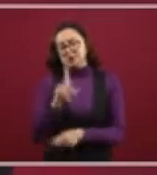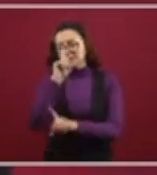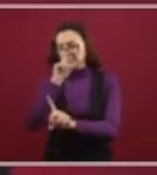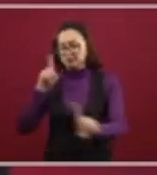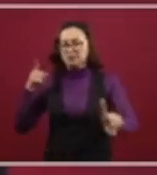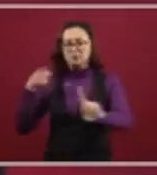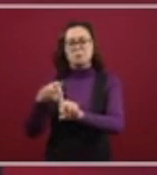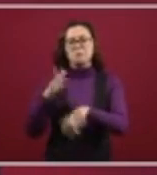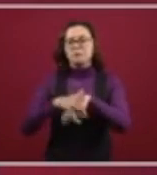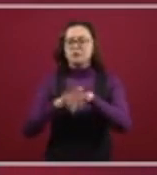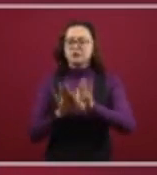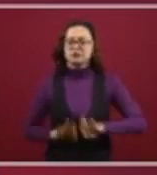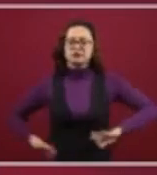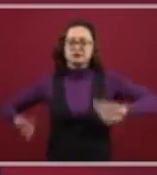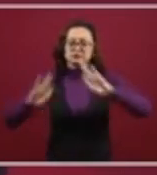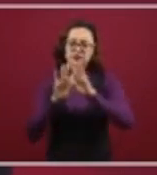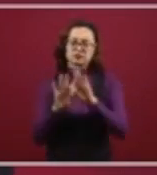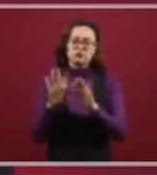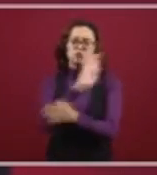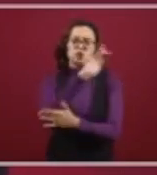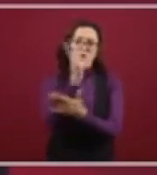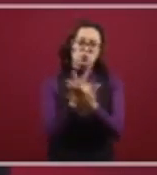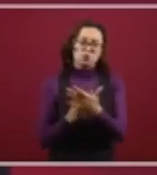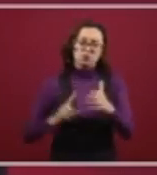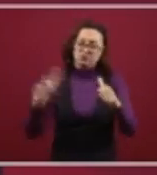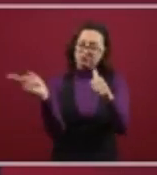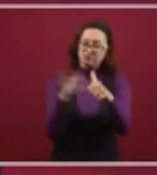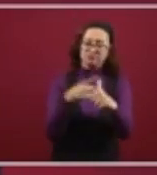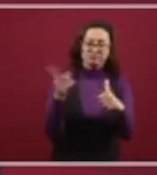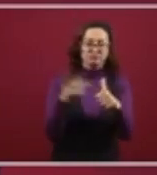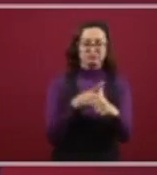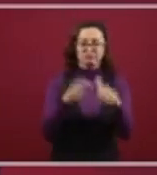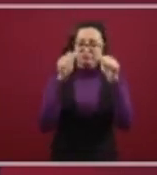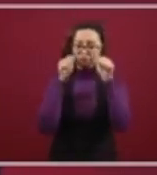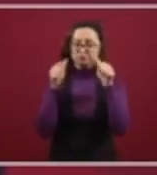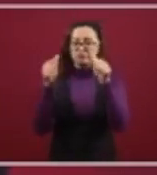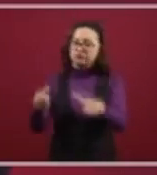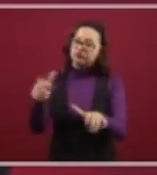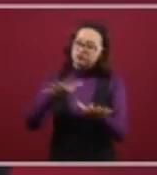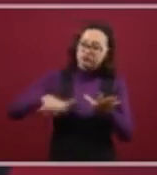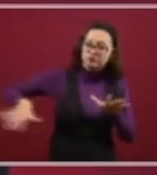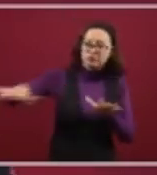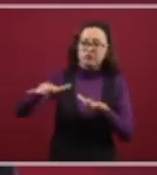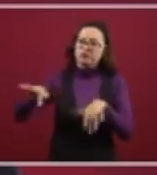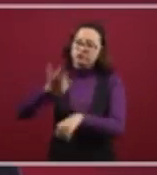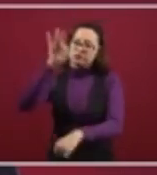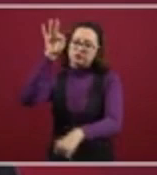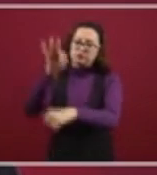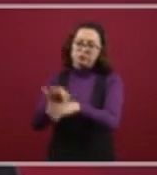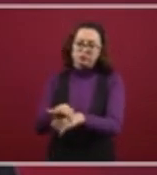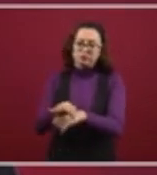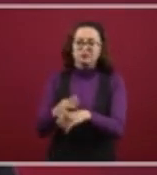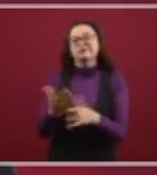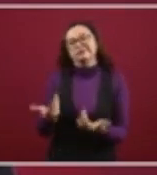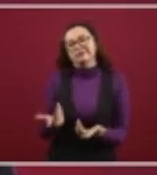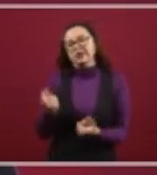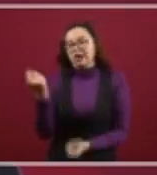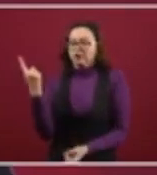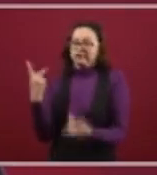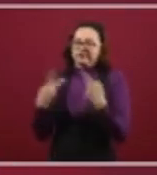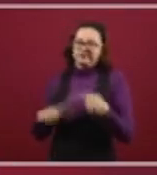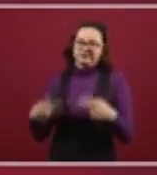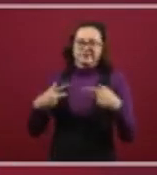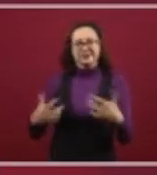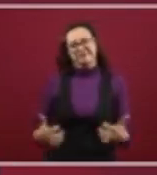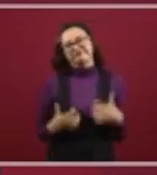orientación hacia los programas prioritarios que tienen un enfoque social. Y de ahí, bueno, pues vienen ciertas inconformidades.